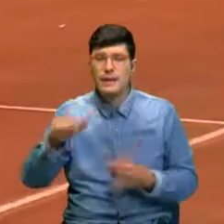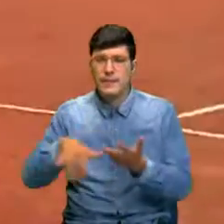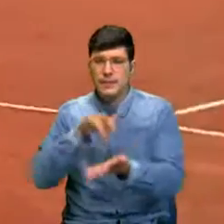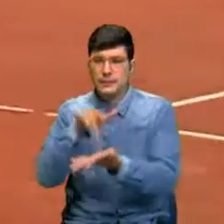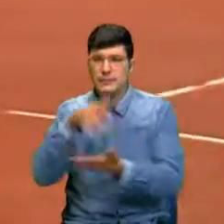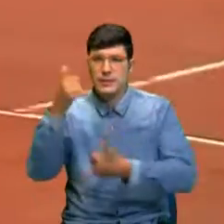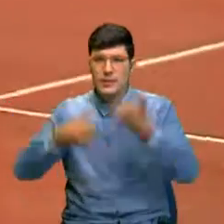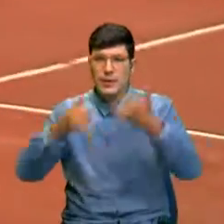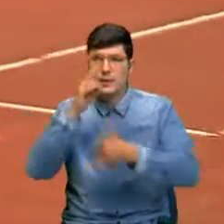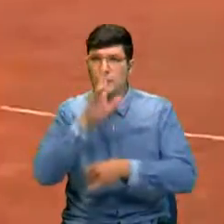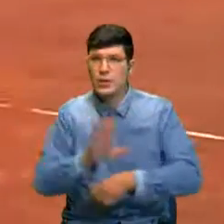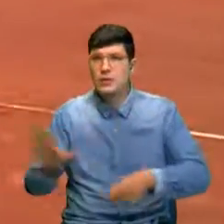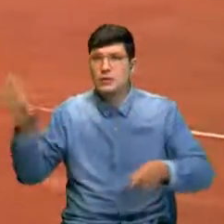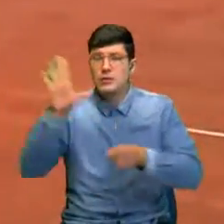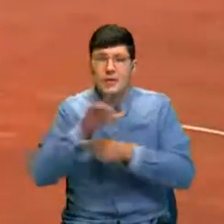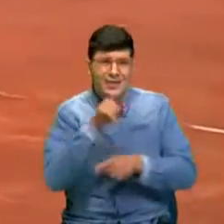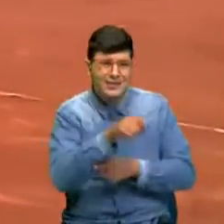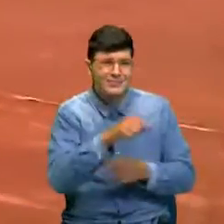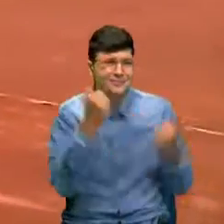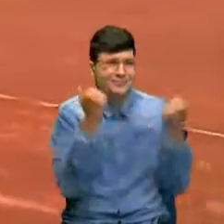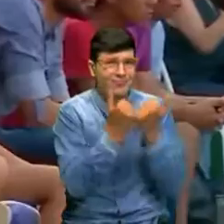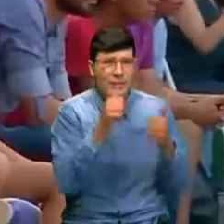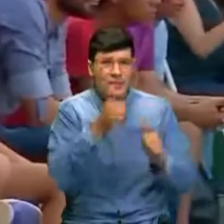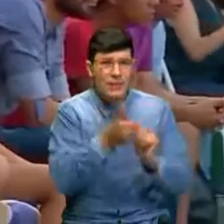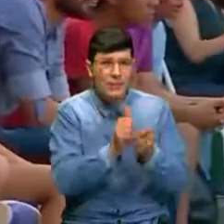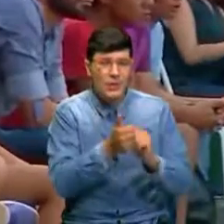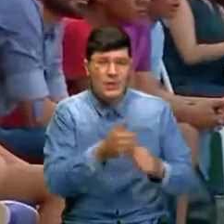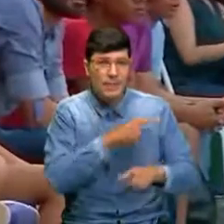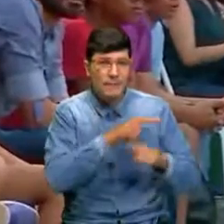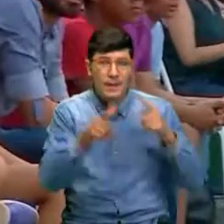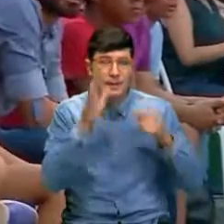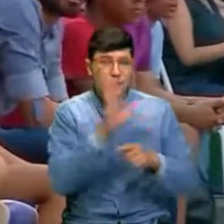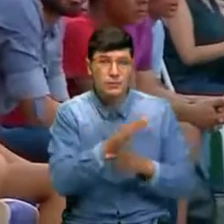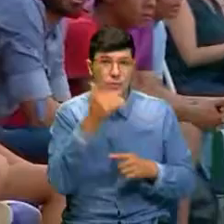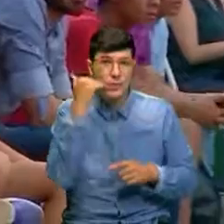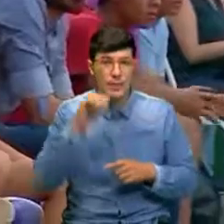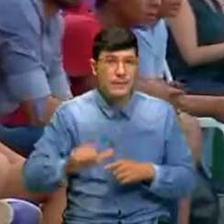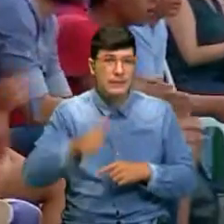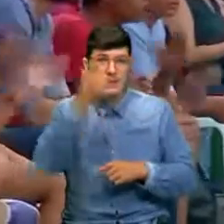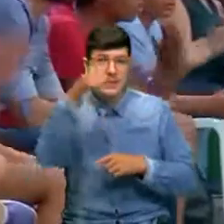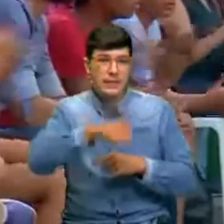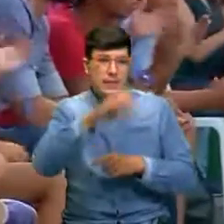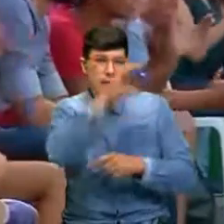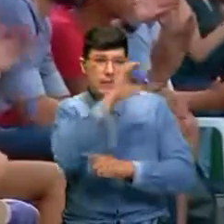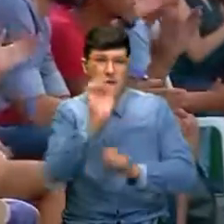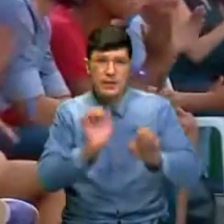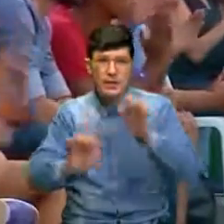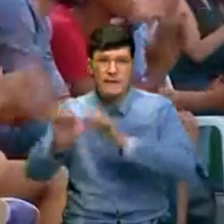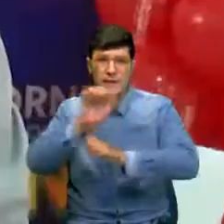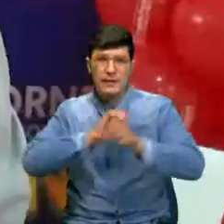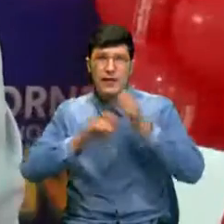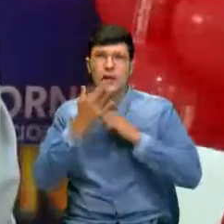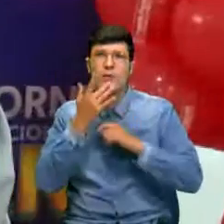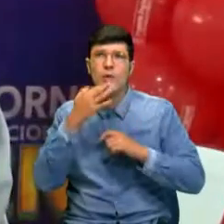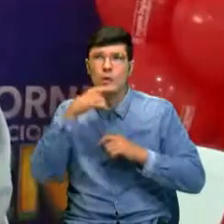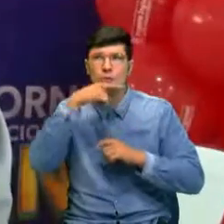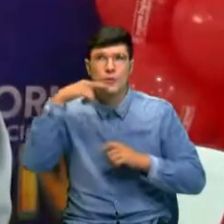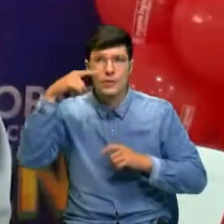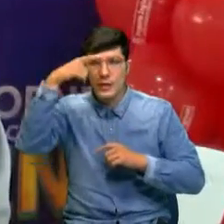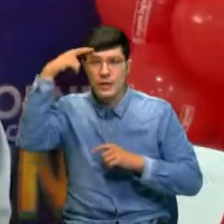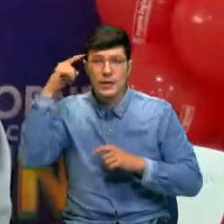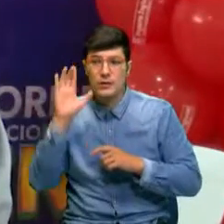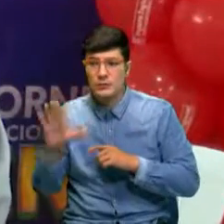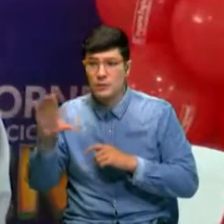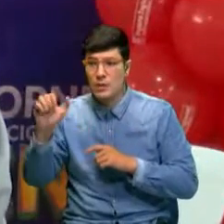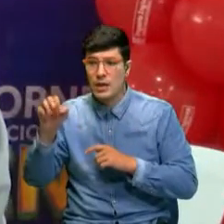Nacionales. A pesar de su apretada agenda deportiva, la principal raqueta del país defenderá los colores rojinegros. Camila Osorio va a estar